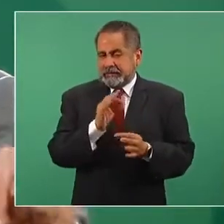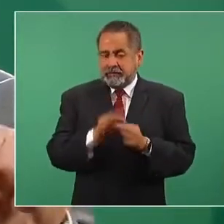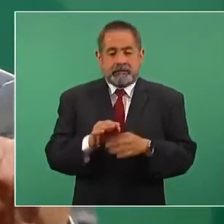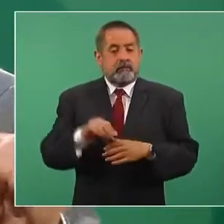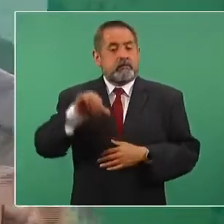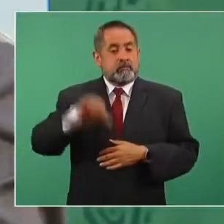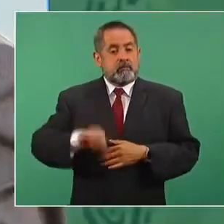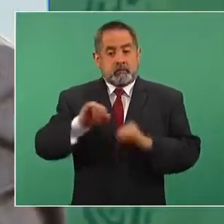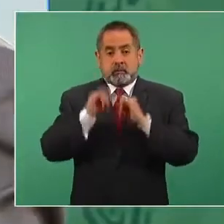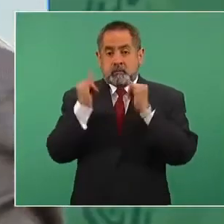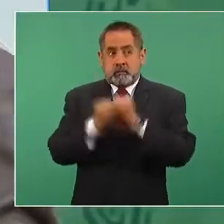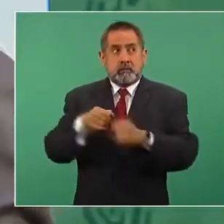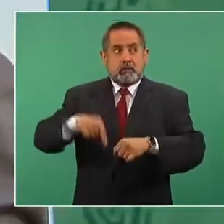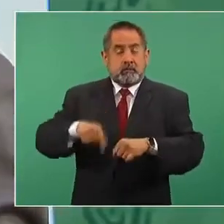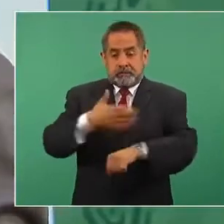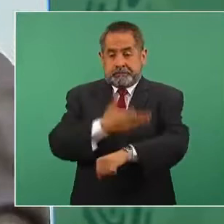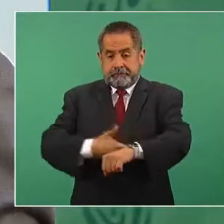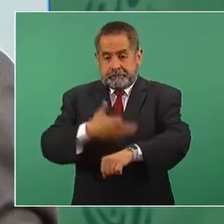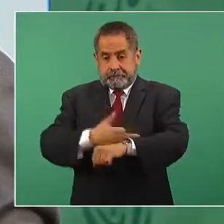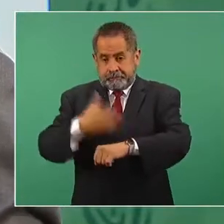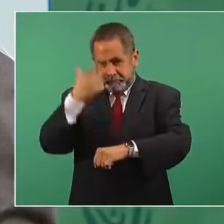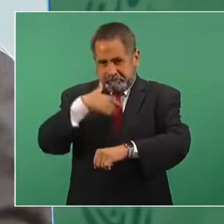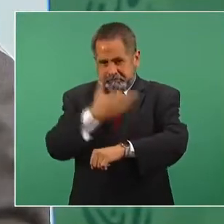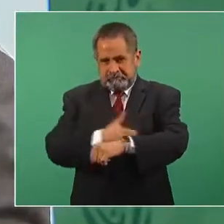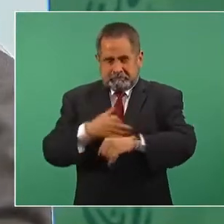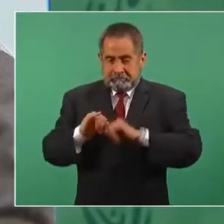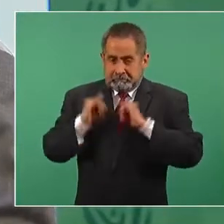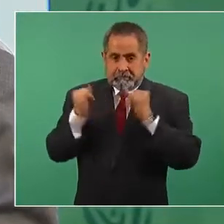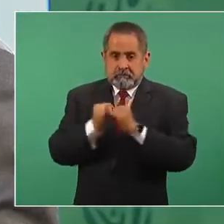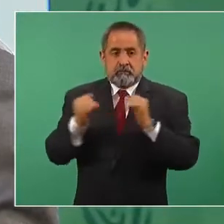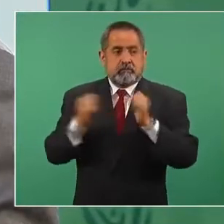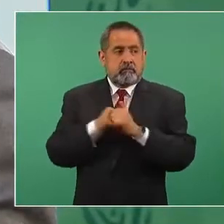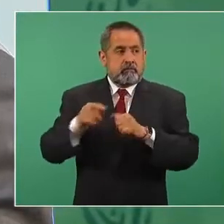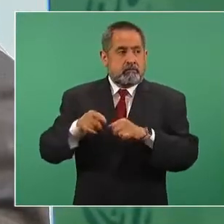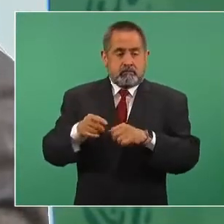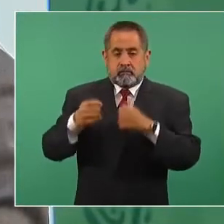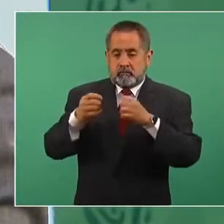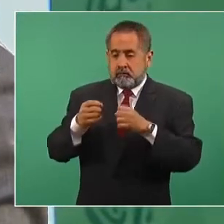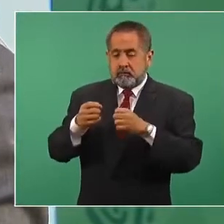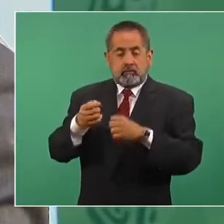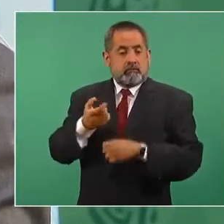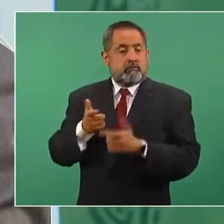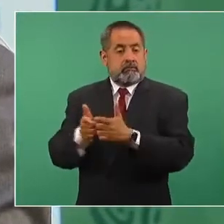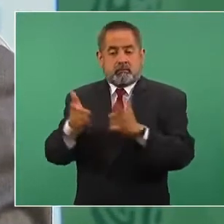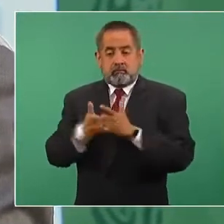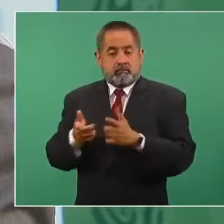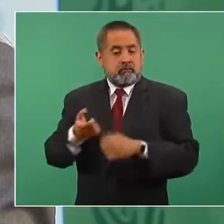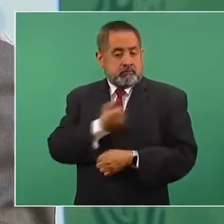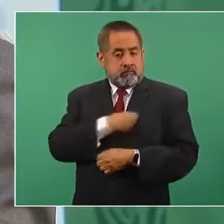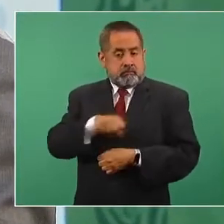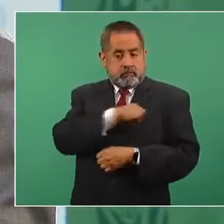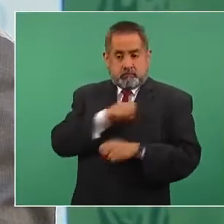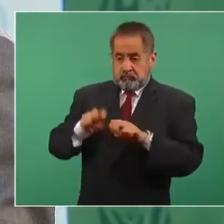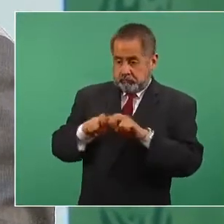Hoy tenemos reunión en la tarde-noche con el Gabinete de Salud para atender esto.